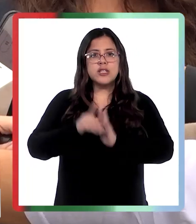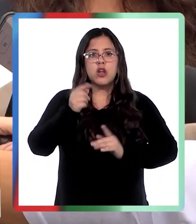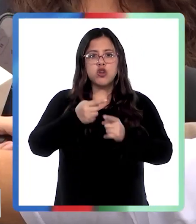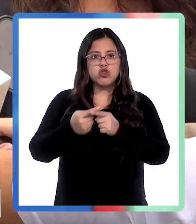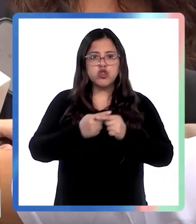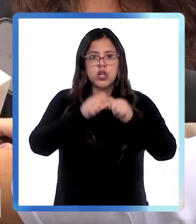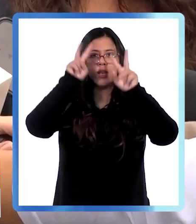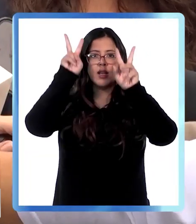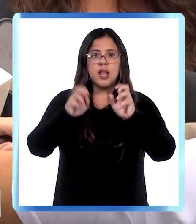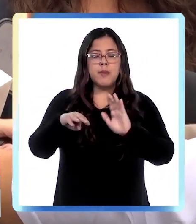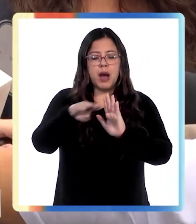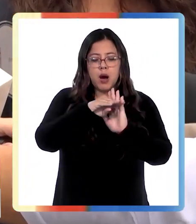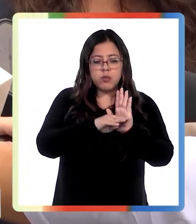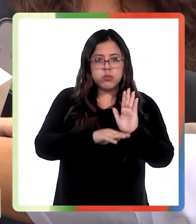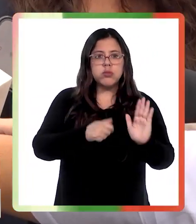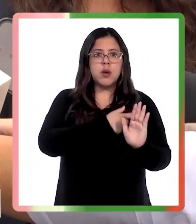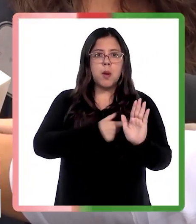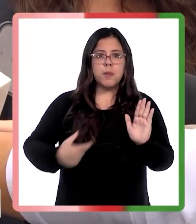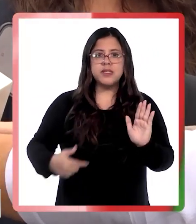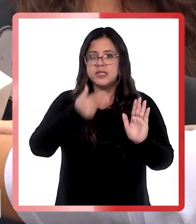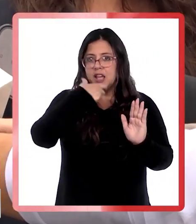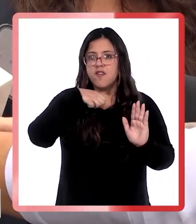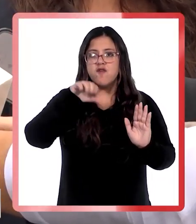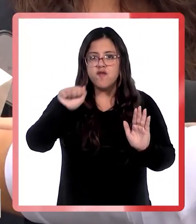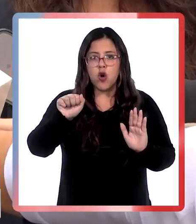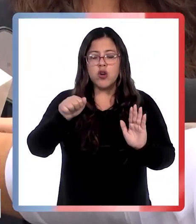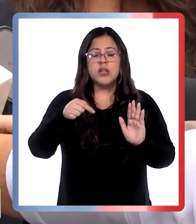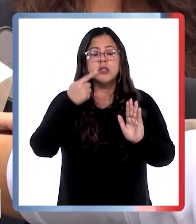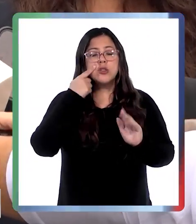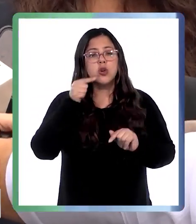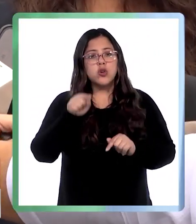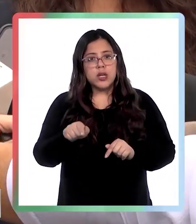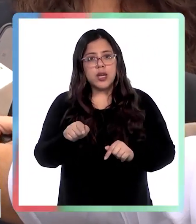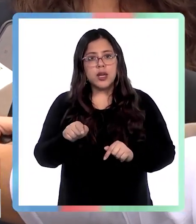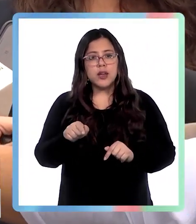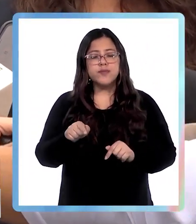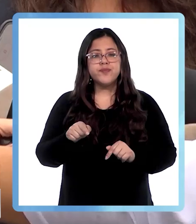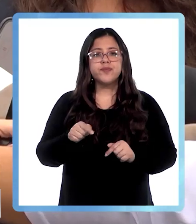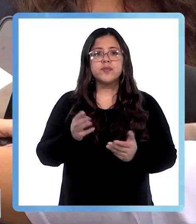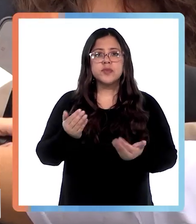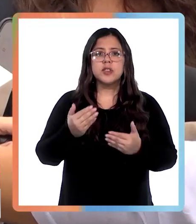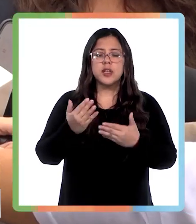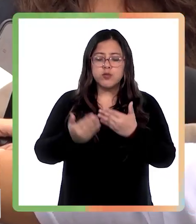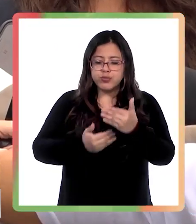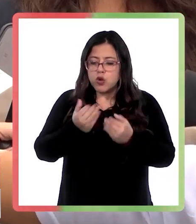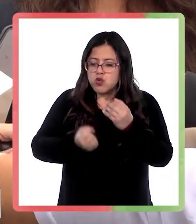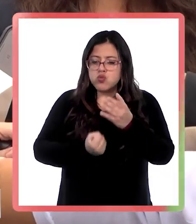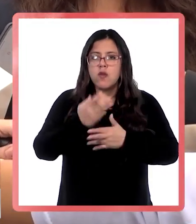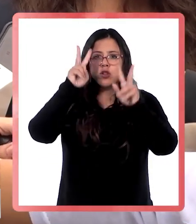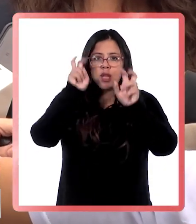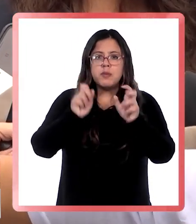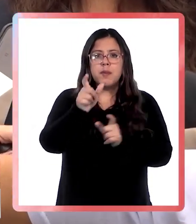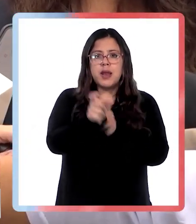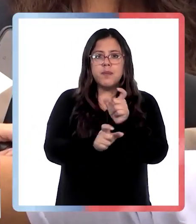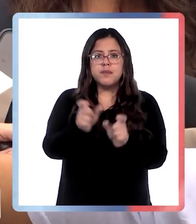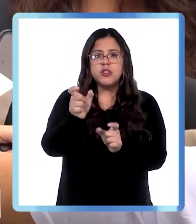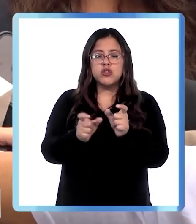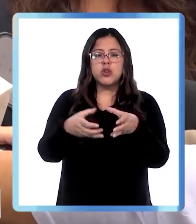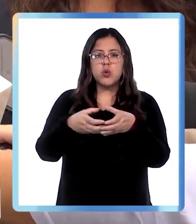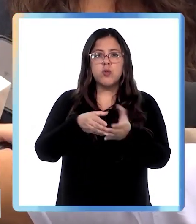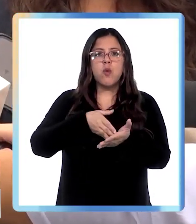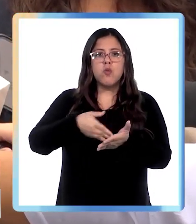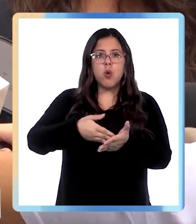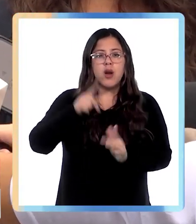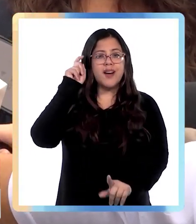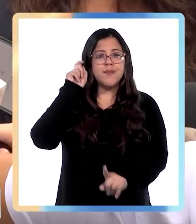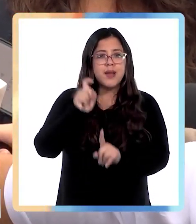programa de gobierno del presidente Gabriel borich dado que cada vez se van a ir implementando nuevas coberturas para los grupos más vulnerables